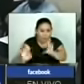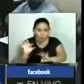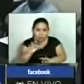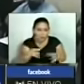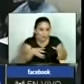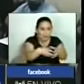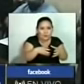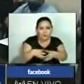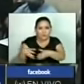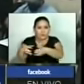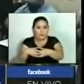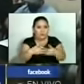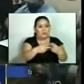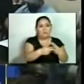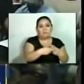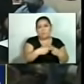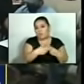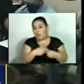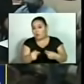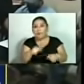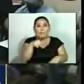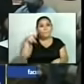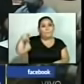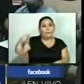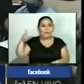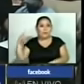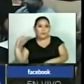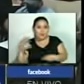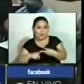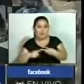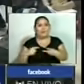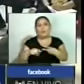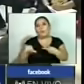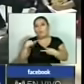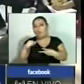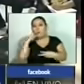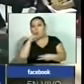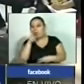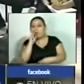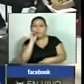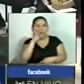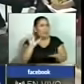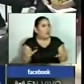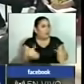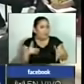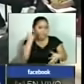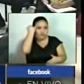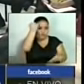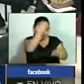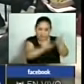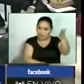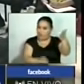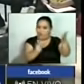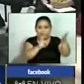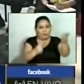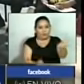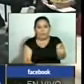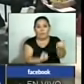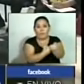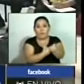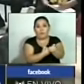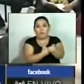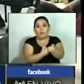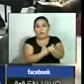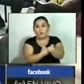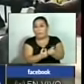fracciones, básicamente el FMLN y también el PDC. Ha dicho que no estaría apoyando esta iniciativa. Sabemos que aunque